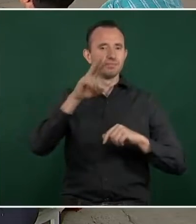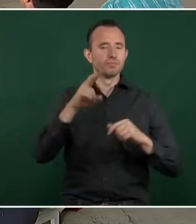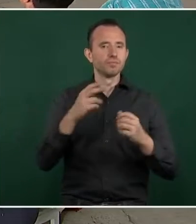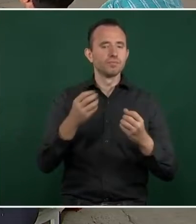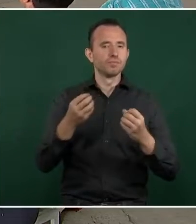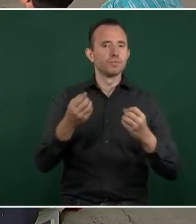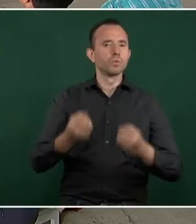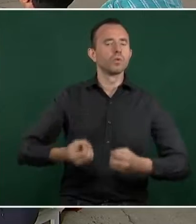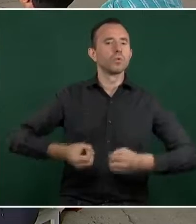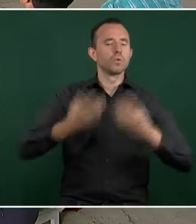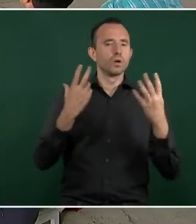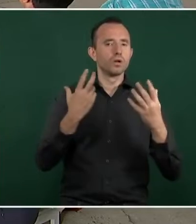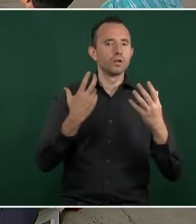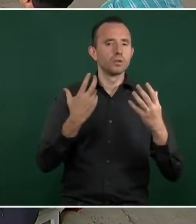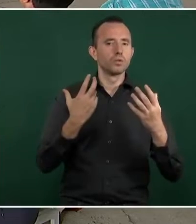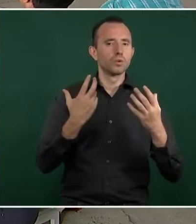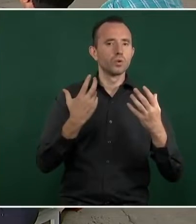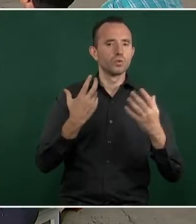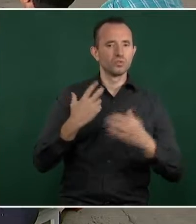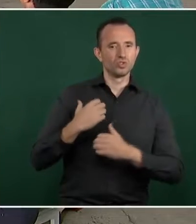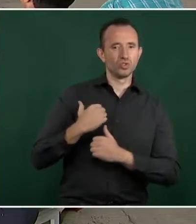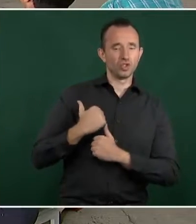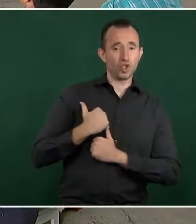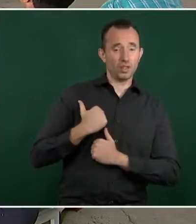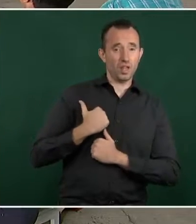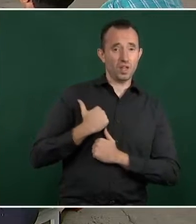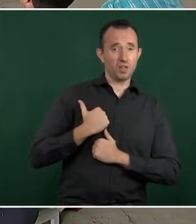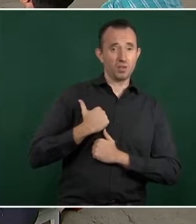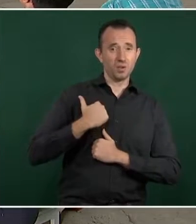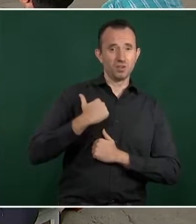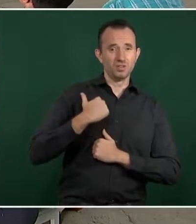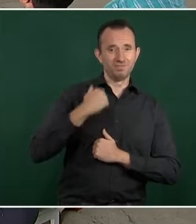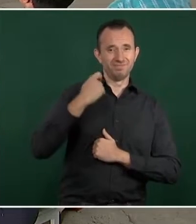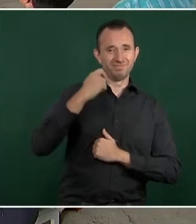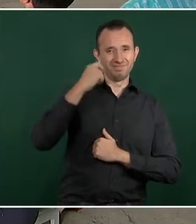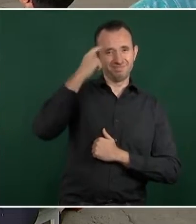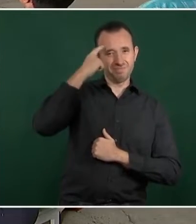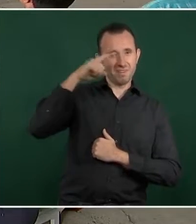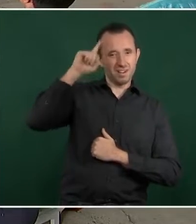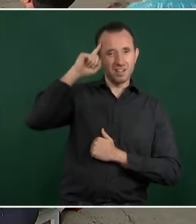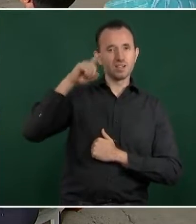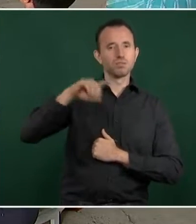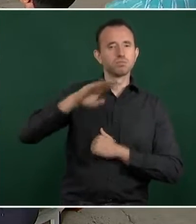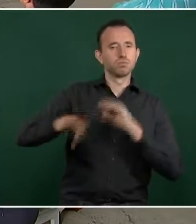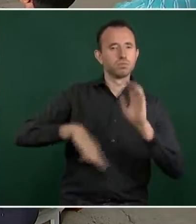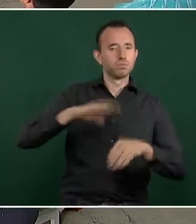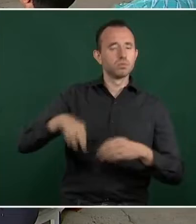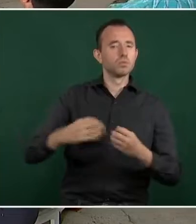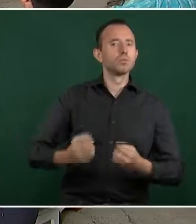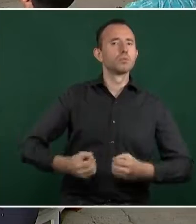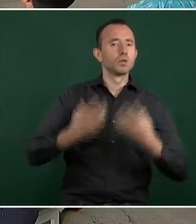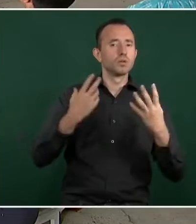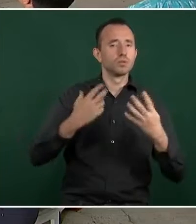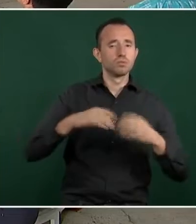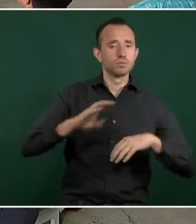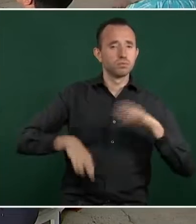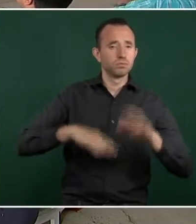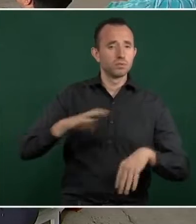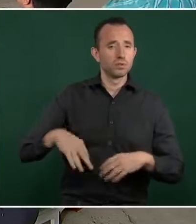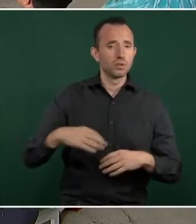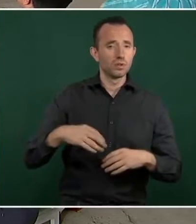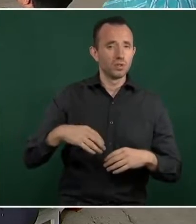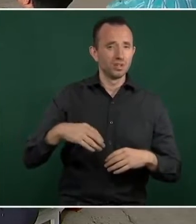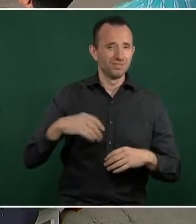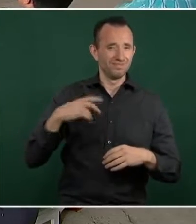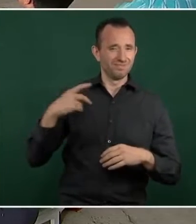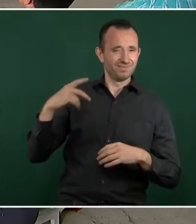elementos del Ejército y de la Marina perdieron la vida en el gobierno de Calderón. Las dos